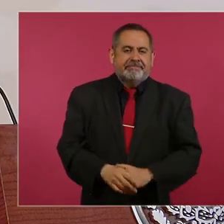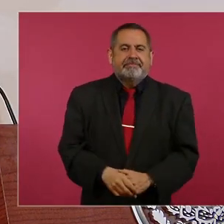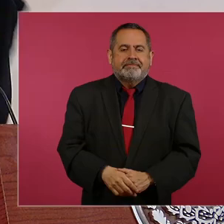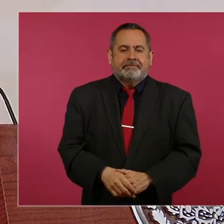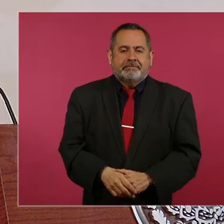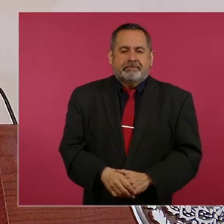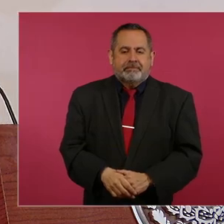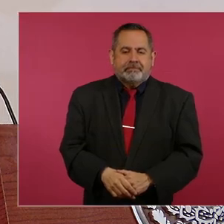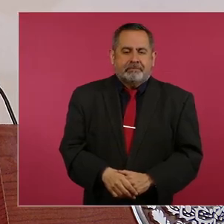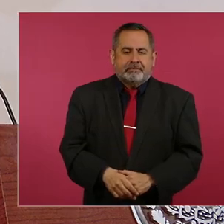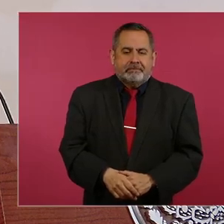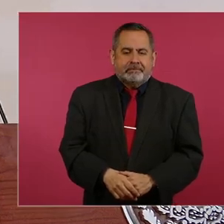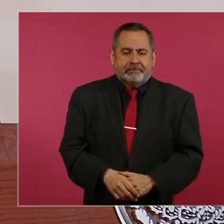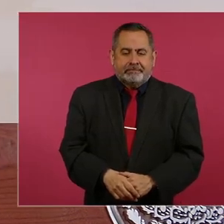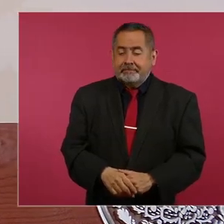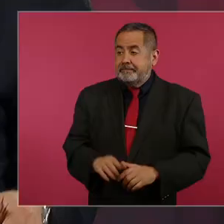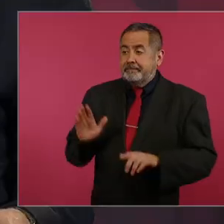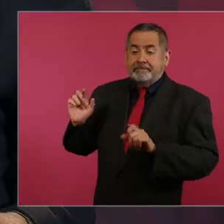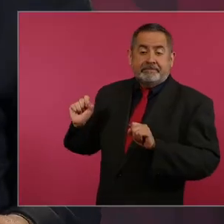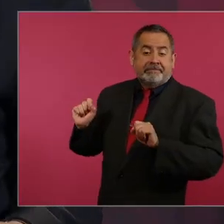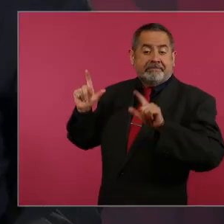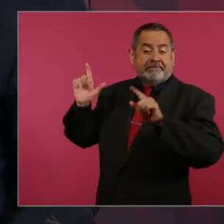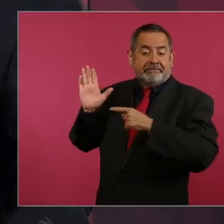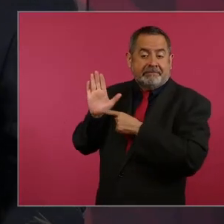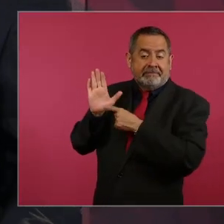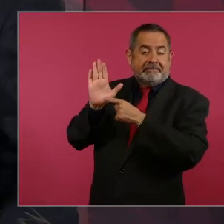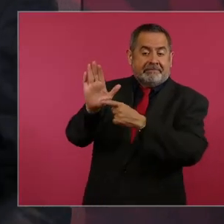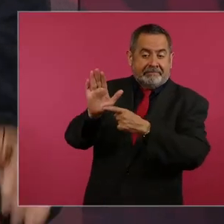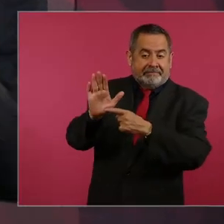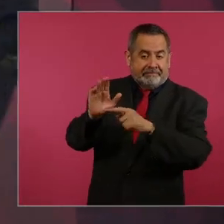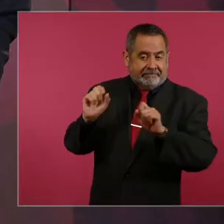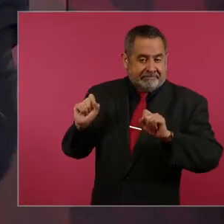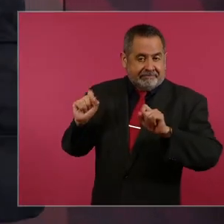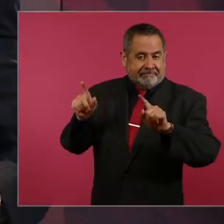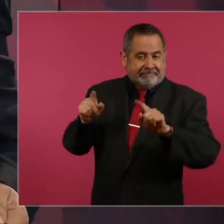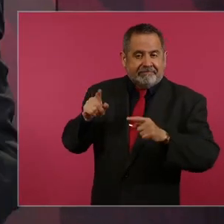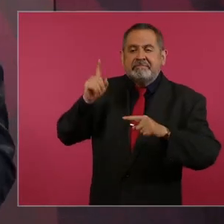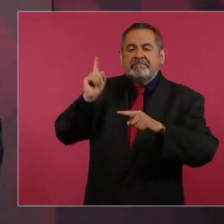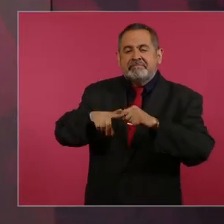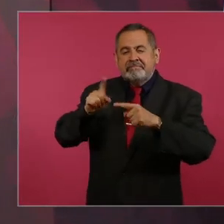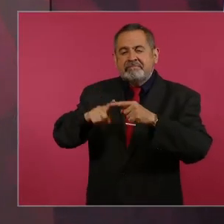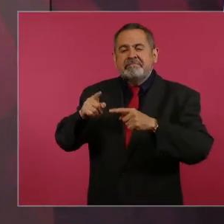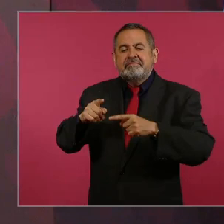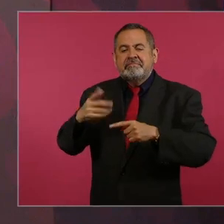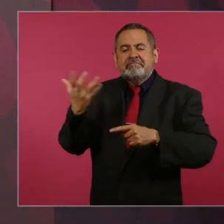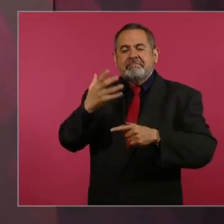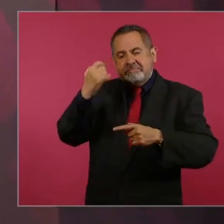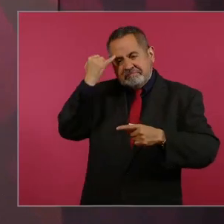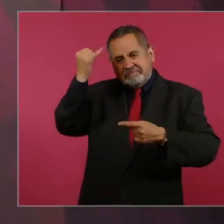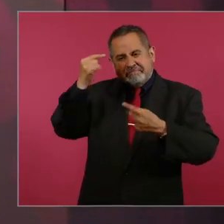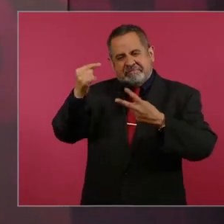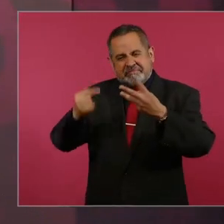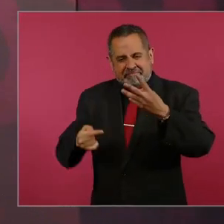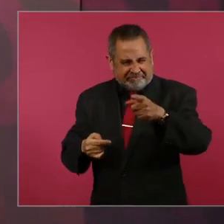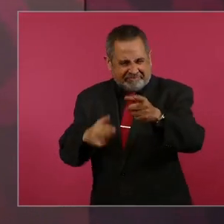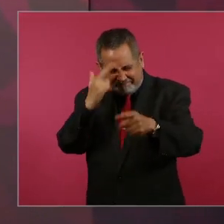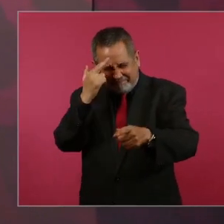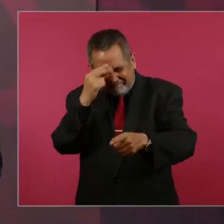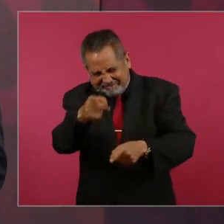Mostramos hasta los tiradores, ¿no? ¿Se acuerdan? Sí.